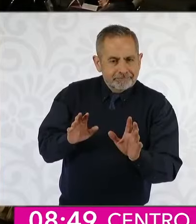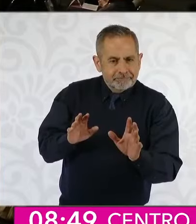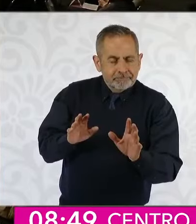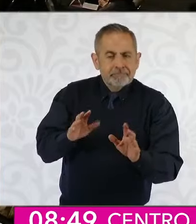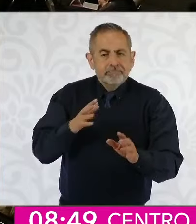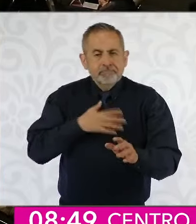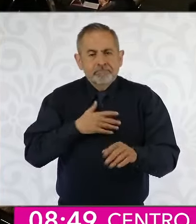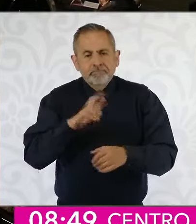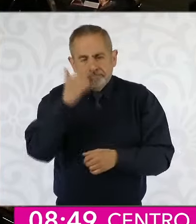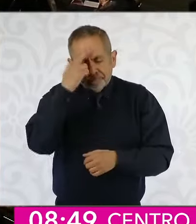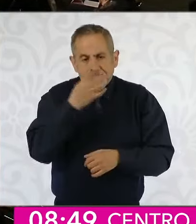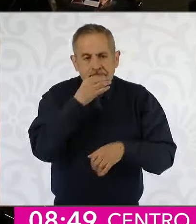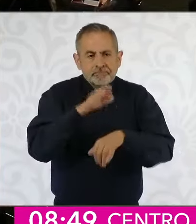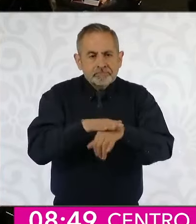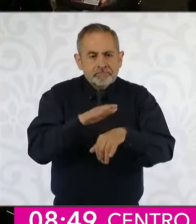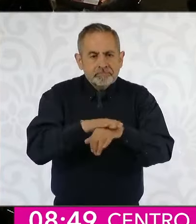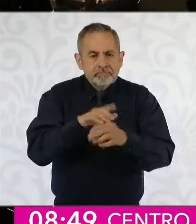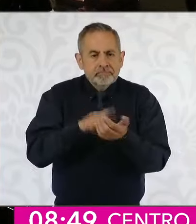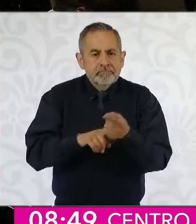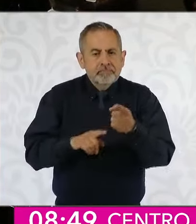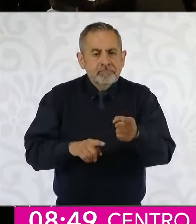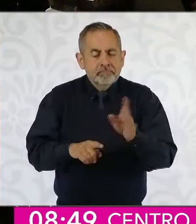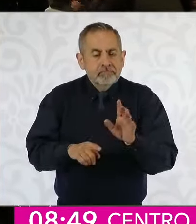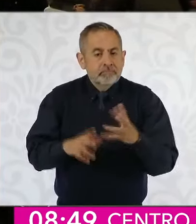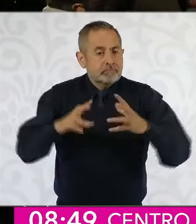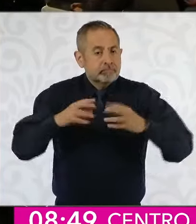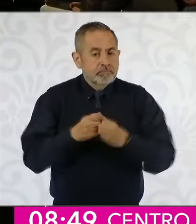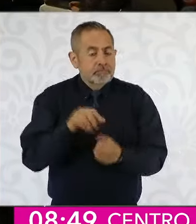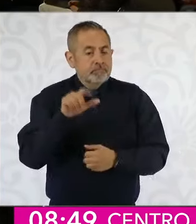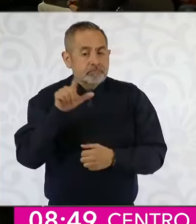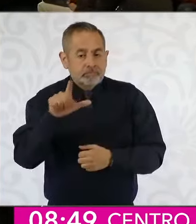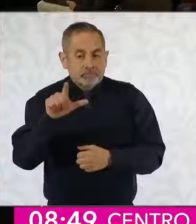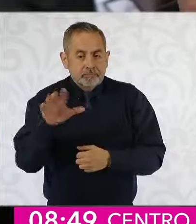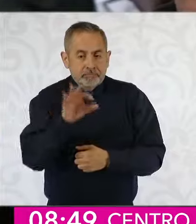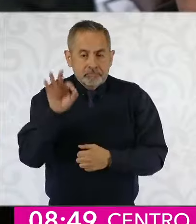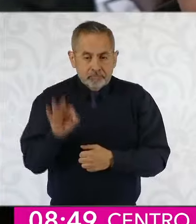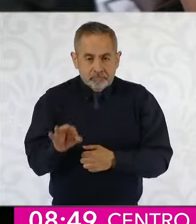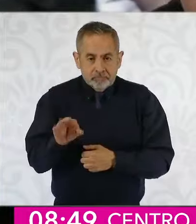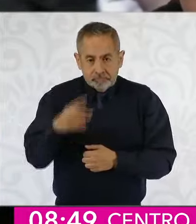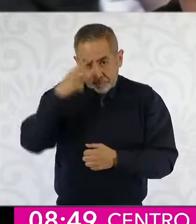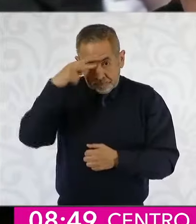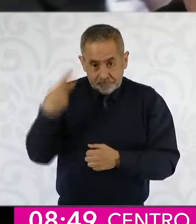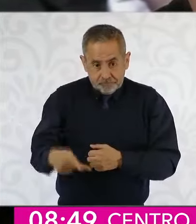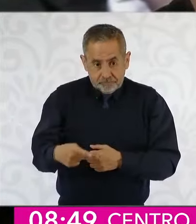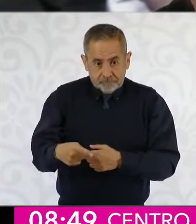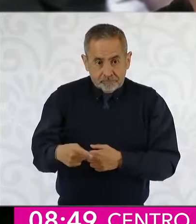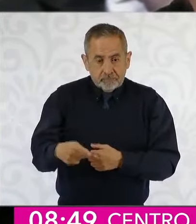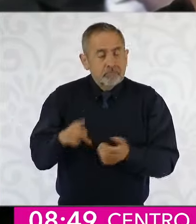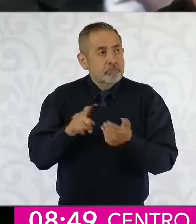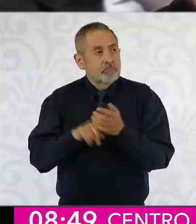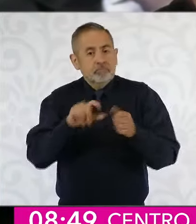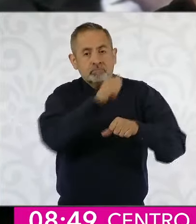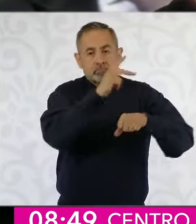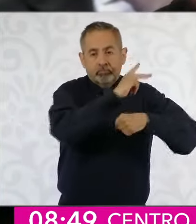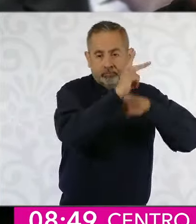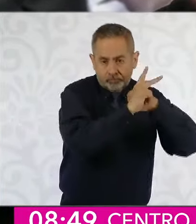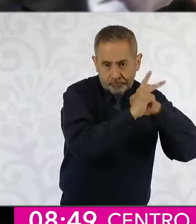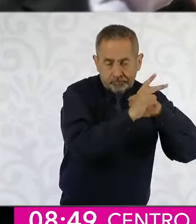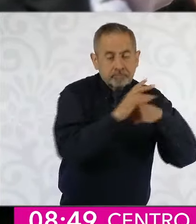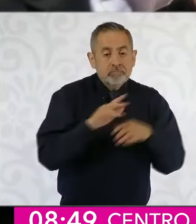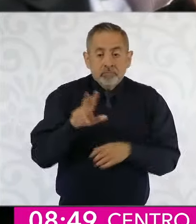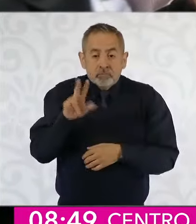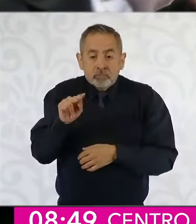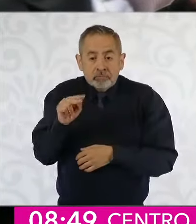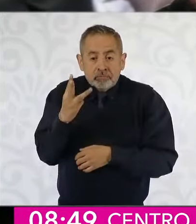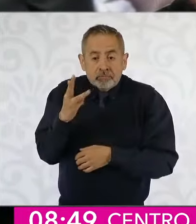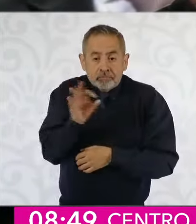Le recordaba a Gina que solo el 17% de la inversión en el país es inversión extranjera. El